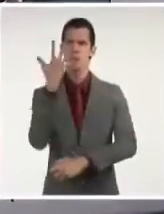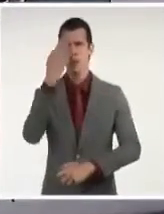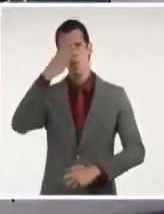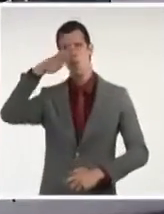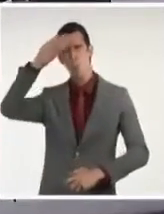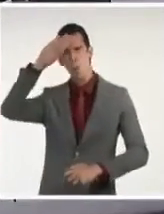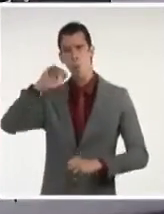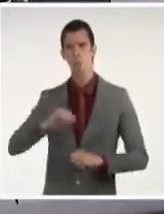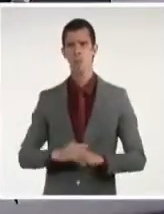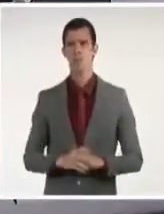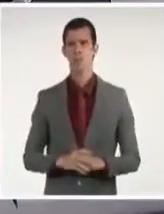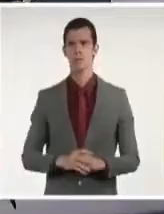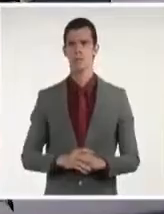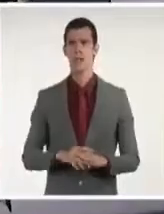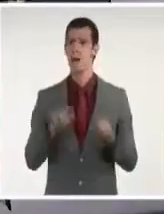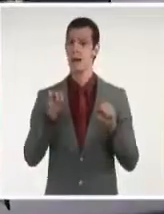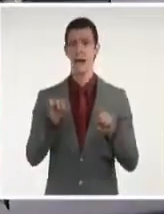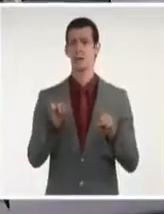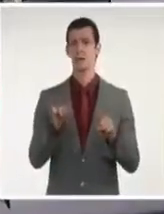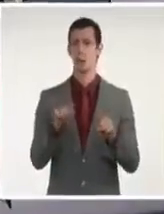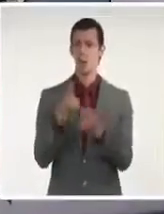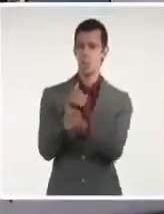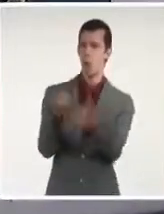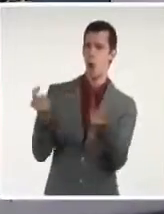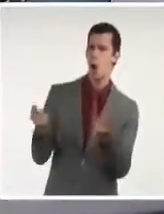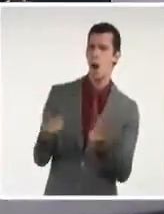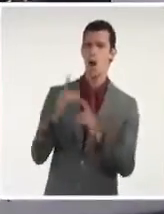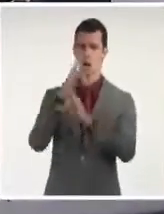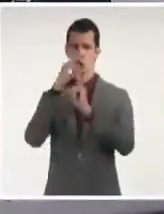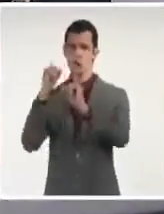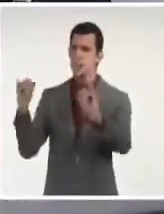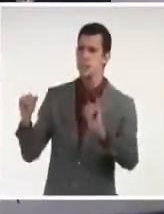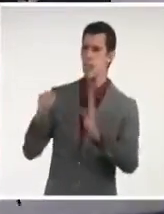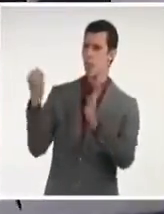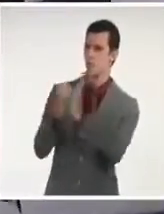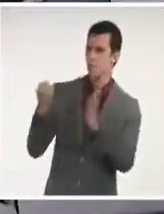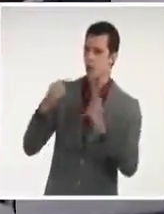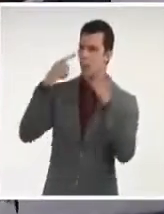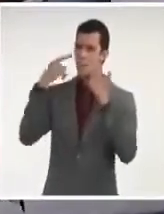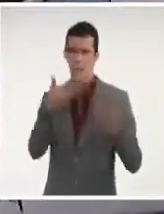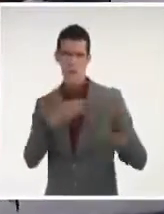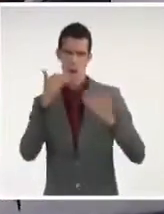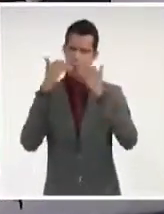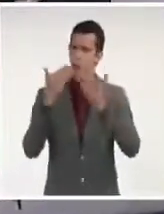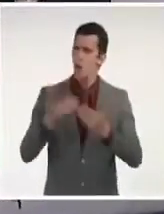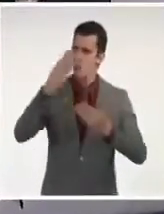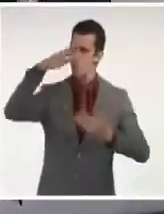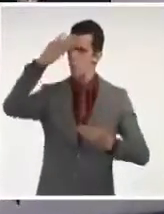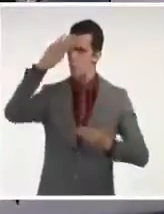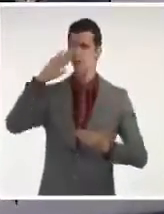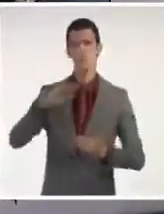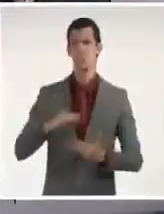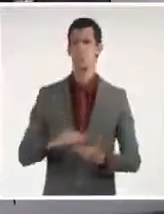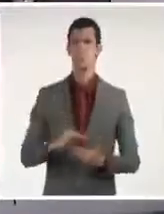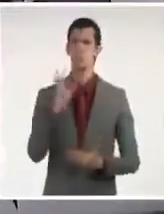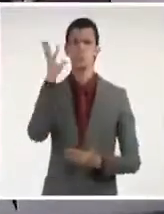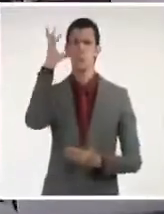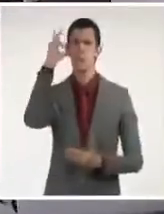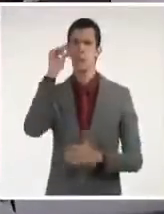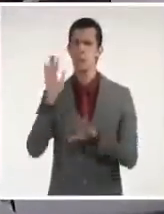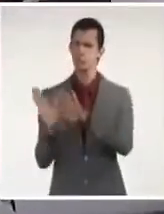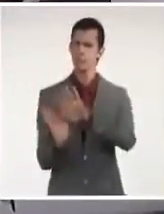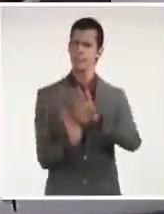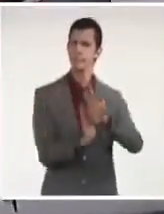interesante. No todo el que ha salido en la calle en los últimos días ha tenido las mismas motivaciones. Se vive en Cuba una